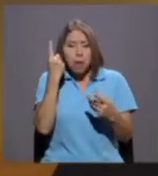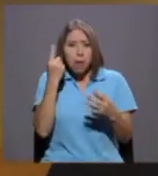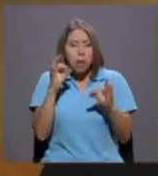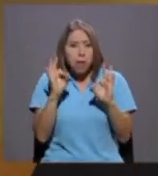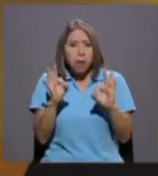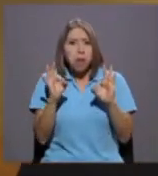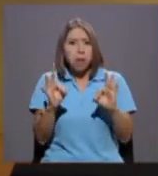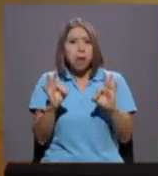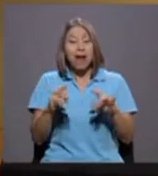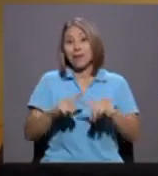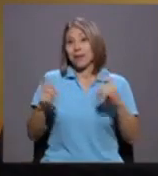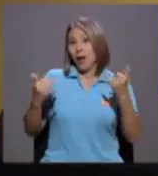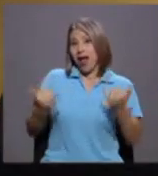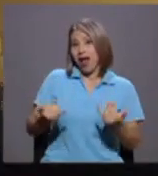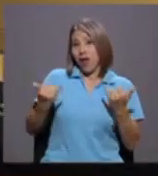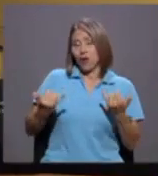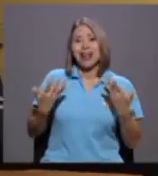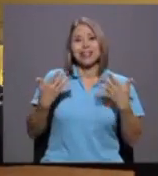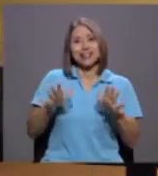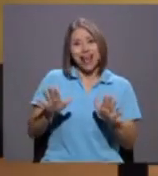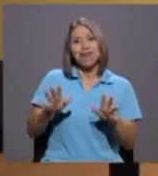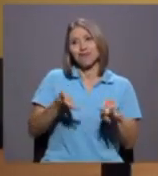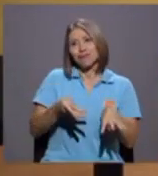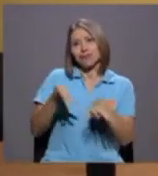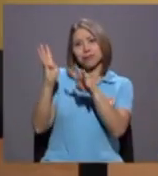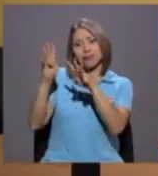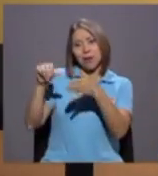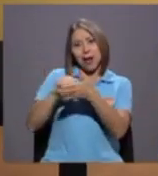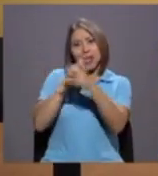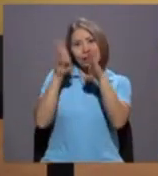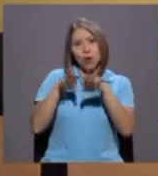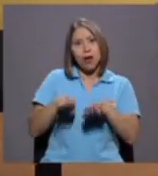aparte de que ahora está publicada en la página web a